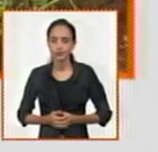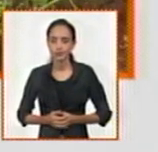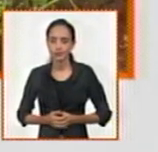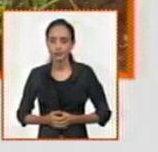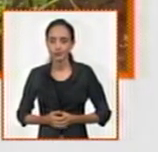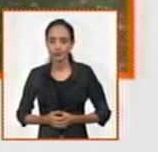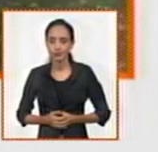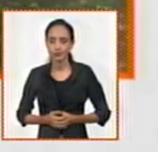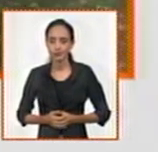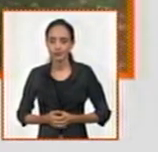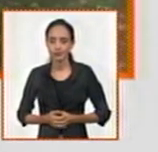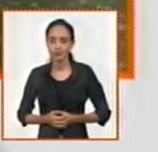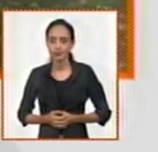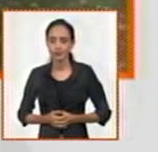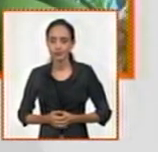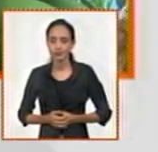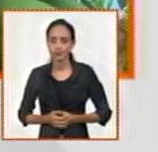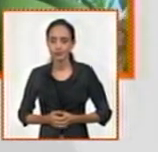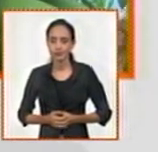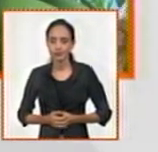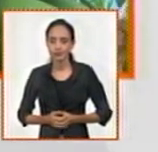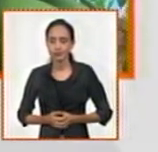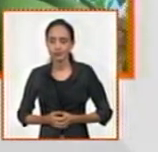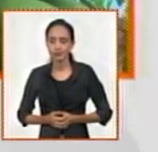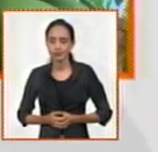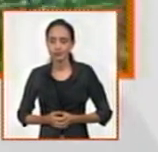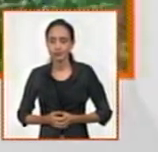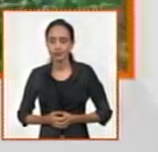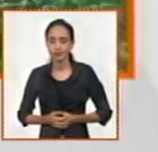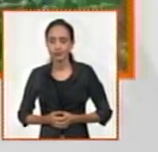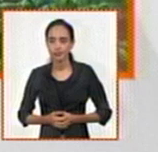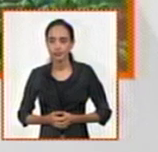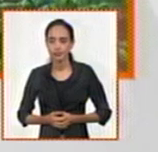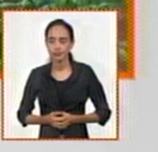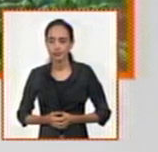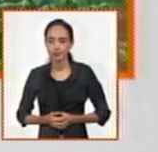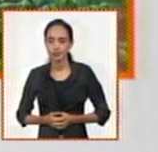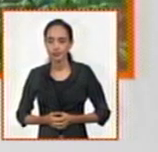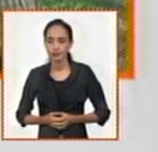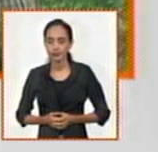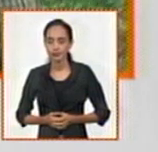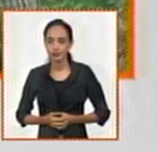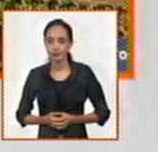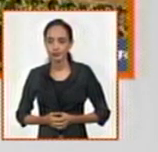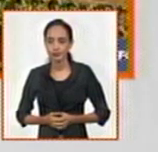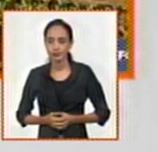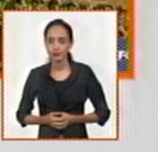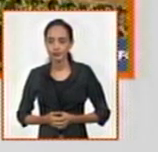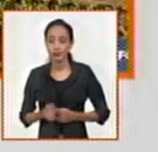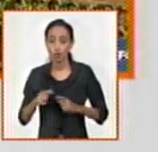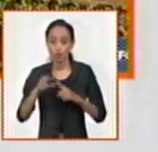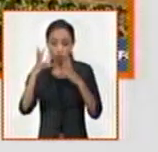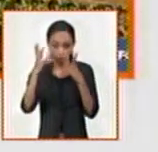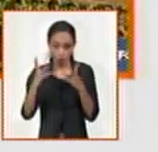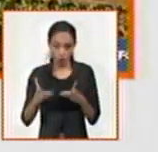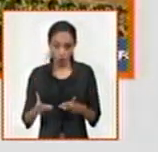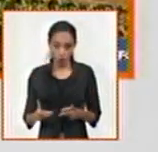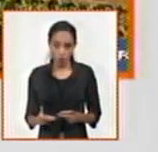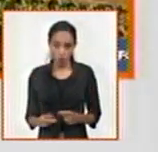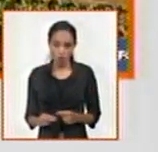grandes batallas que ha hecho, sí, la Vía Campesina. Pues en total estamos hablando de